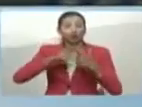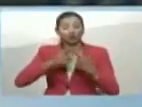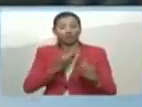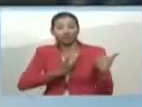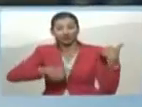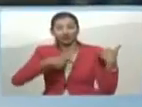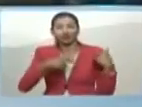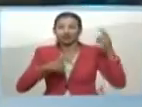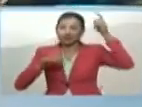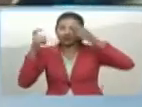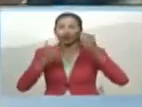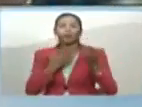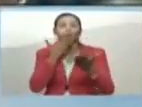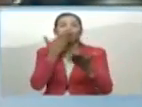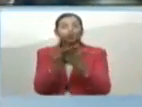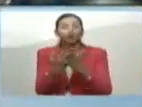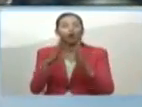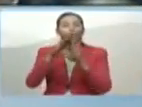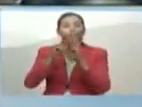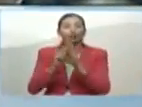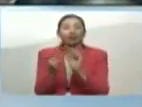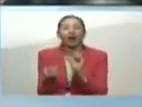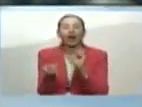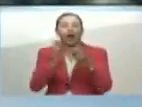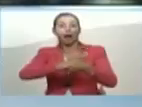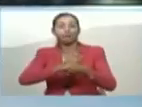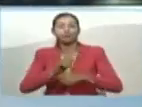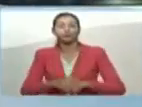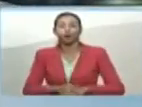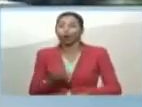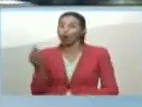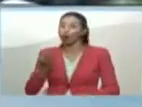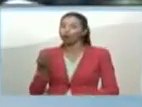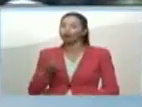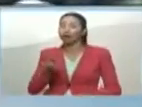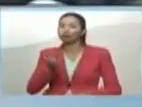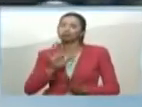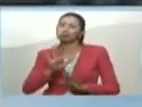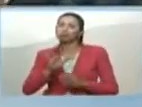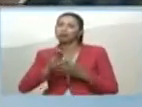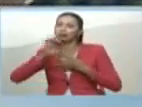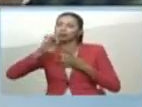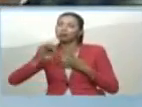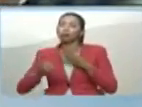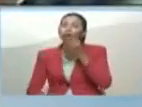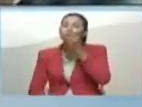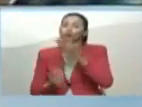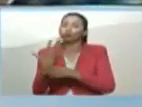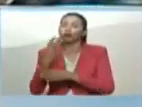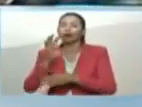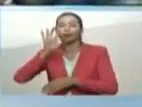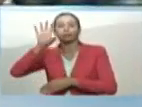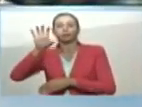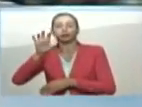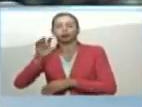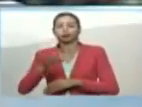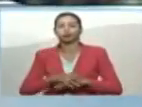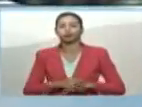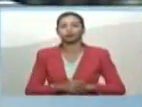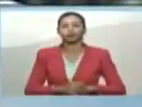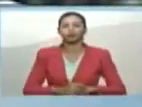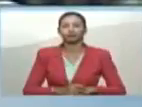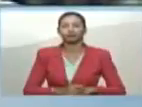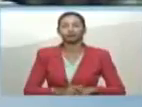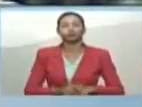propuso la constituyente originaria como una estrategia, ¿verdad?, para refundar la República. Y de allí